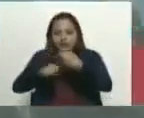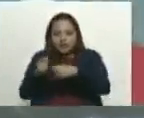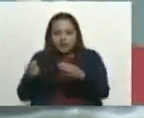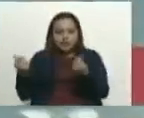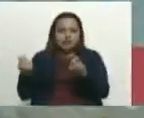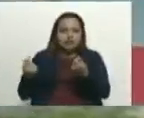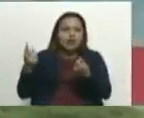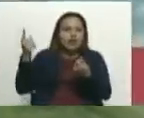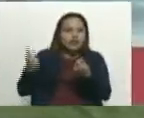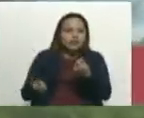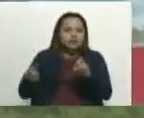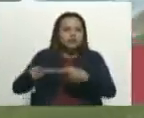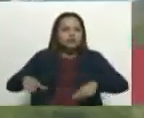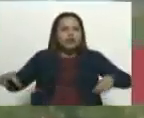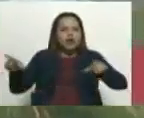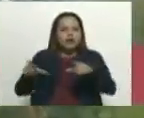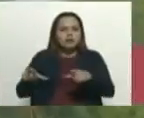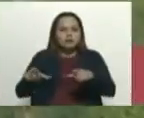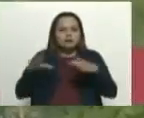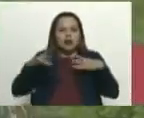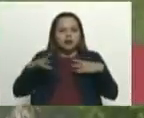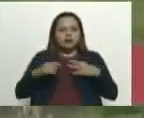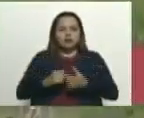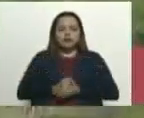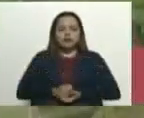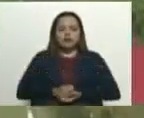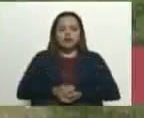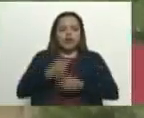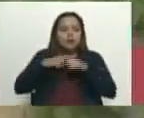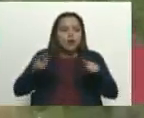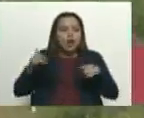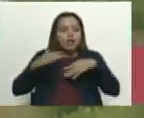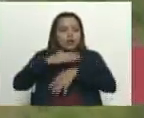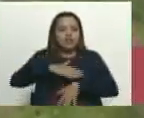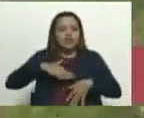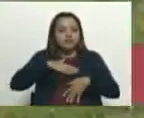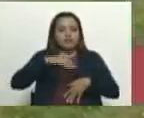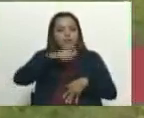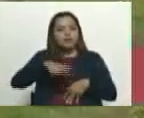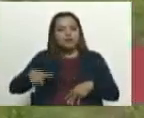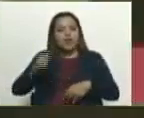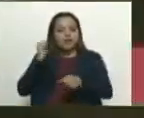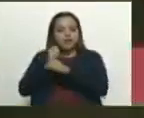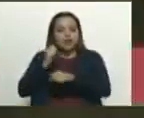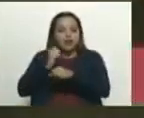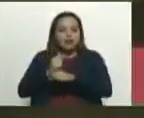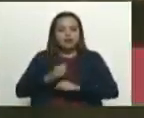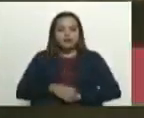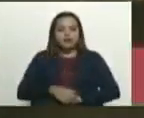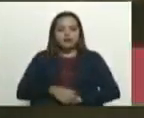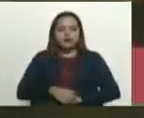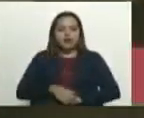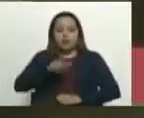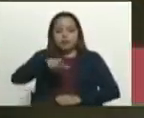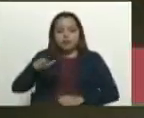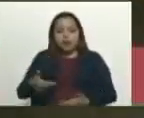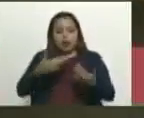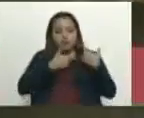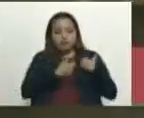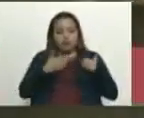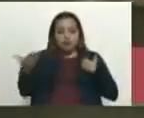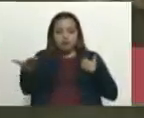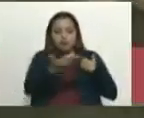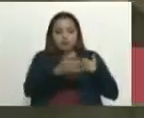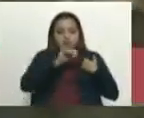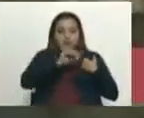que tiene este centro vacacional, pero que será del disfrute de nuestros trabajadores y nuestras trabajadoras. Los propietarios son los trabajadores